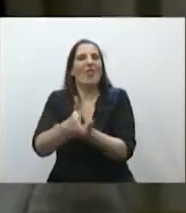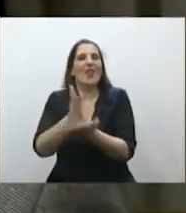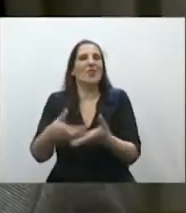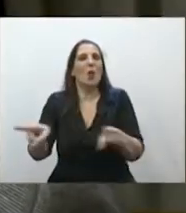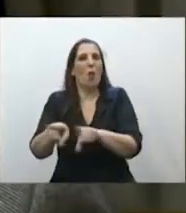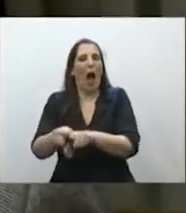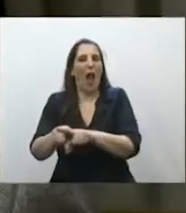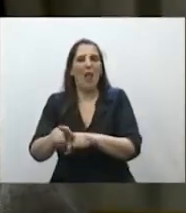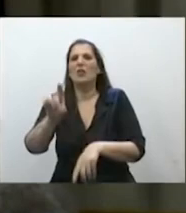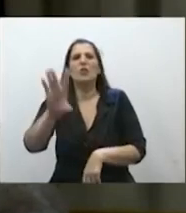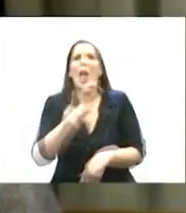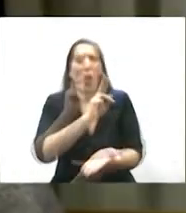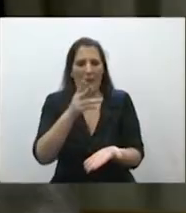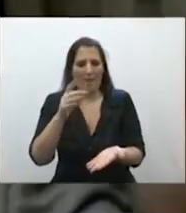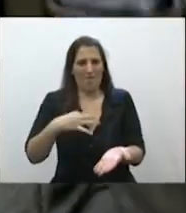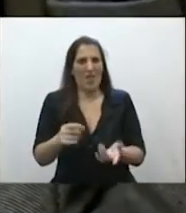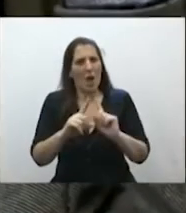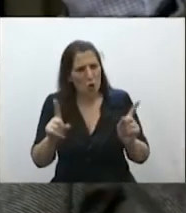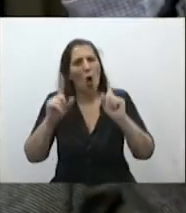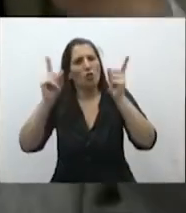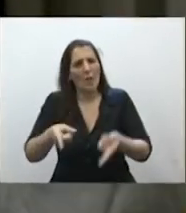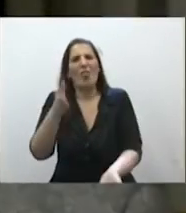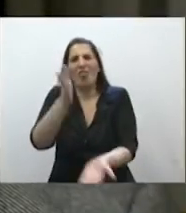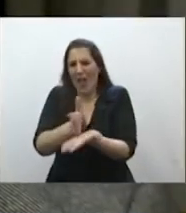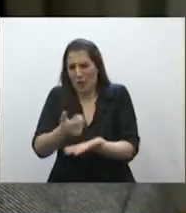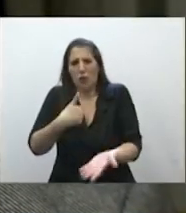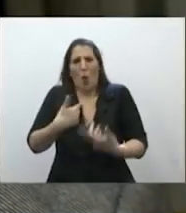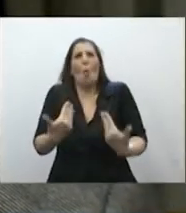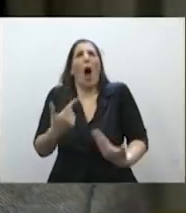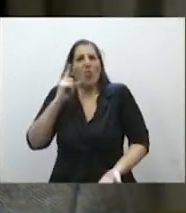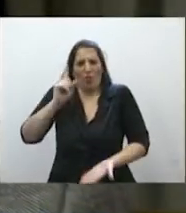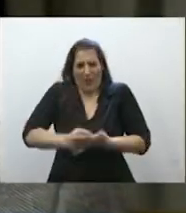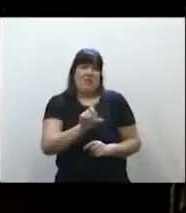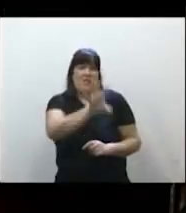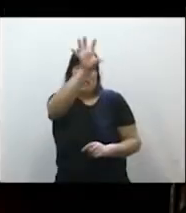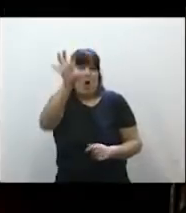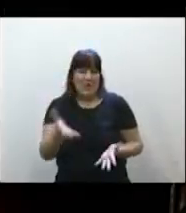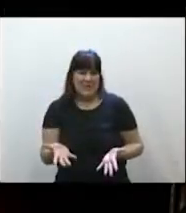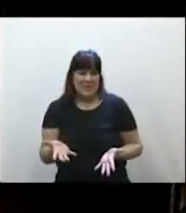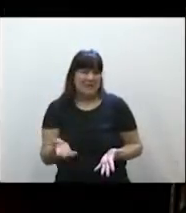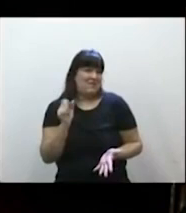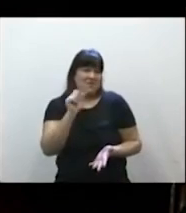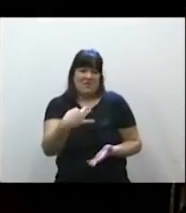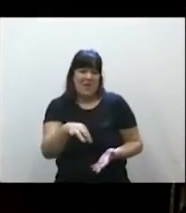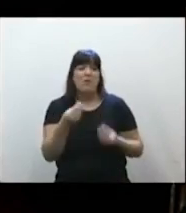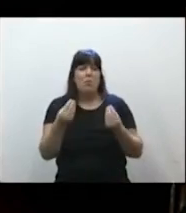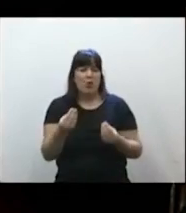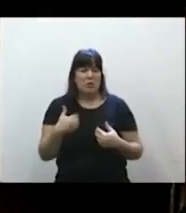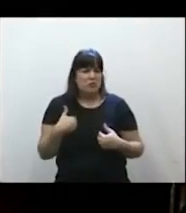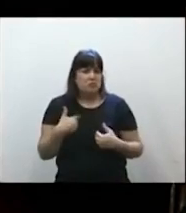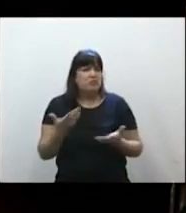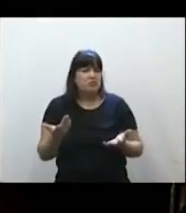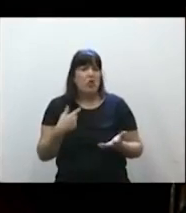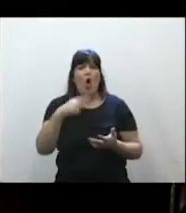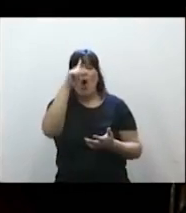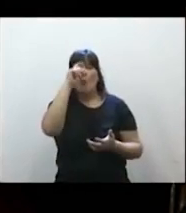solo el derecho a la vida de las mujeres, el derecho a poder decidir sobre su cuerpo. Que yo no conozco un solo hospital